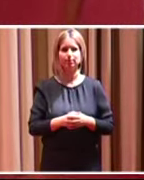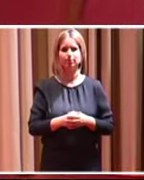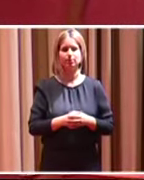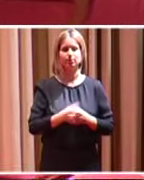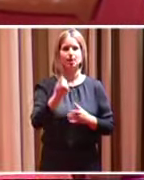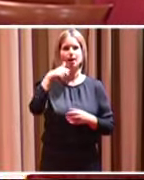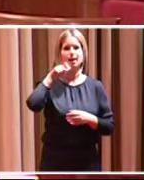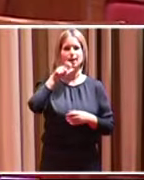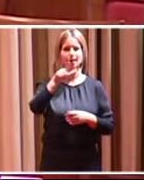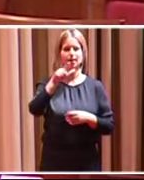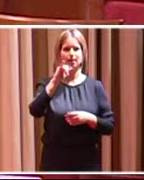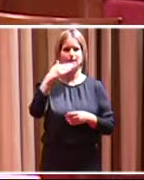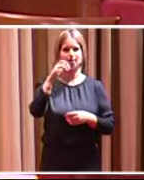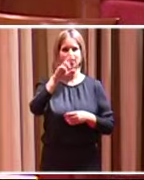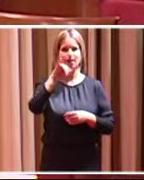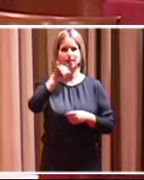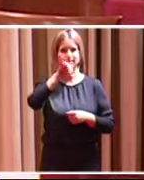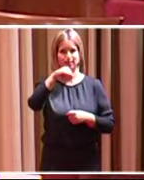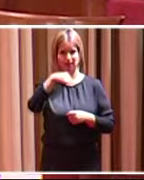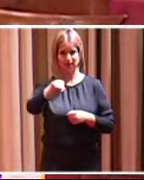Don Ángel Ibarra Sánchez.